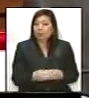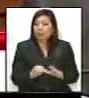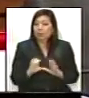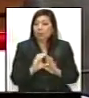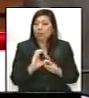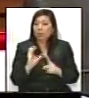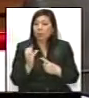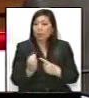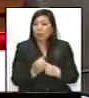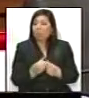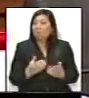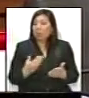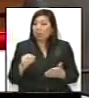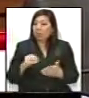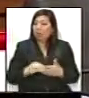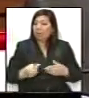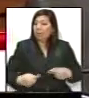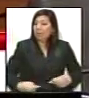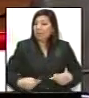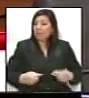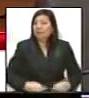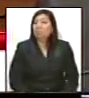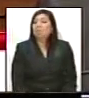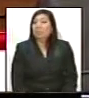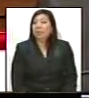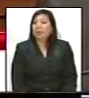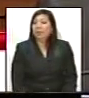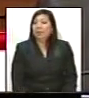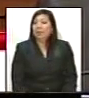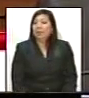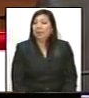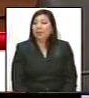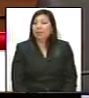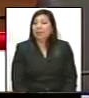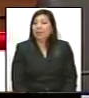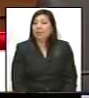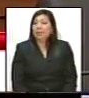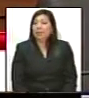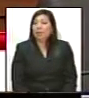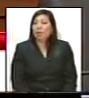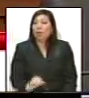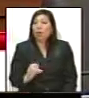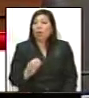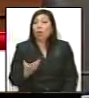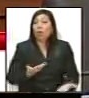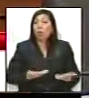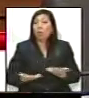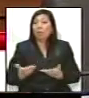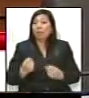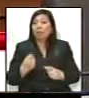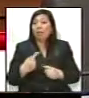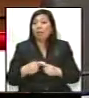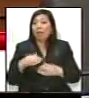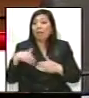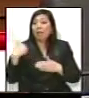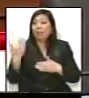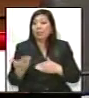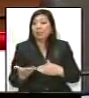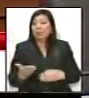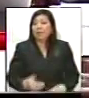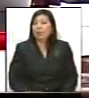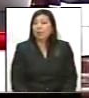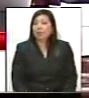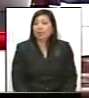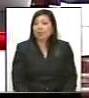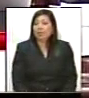cultura y el poner al debate en el presidente de la comisión de comercio exterior tiene la palabra